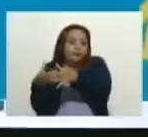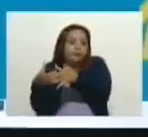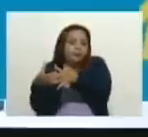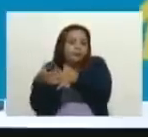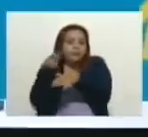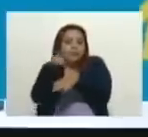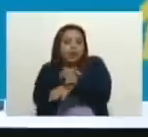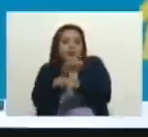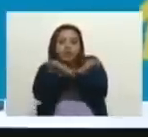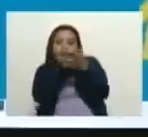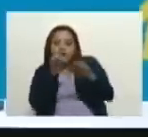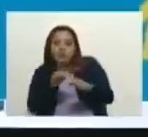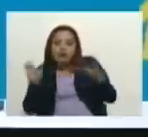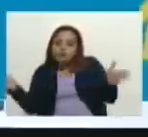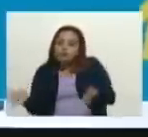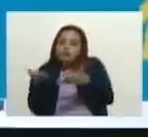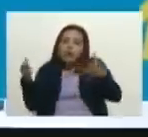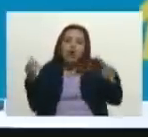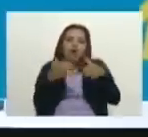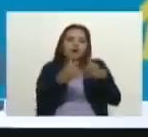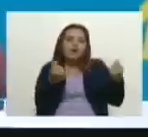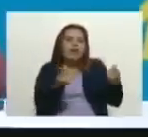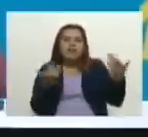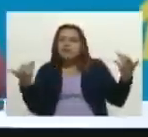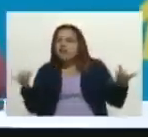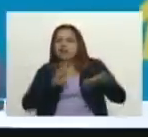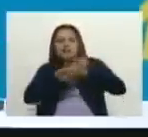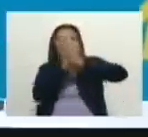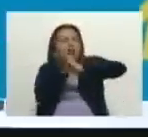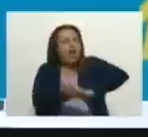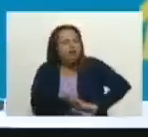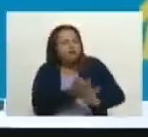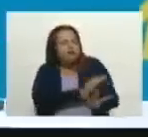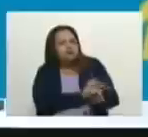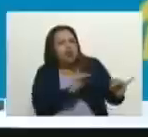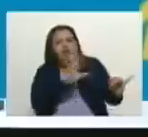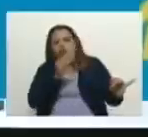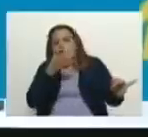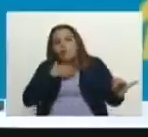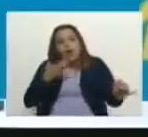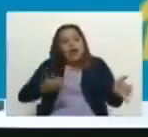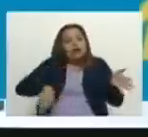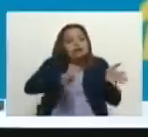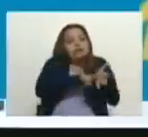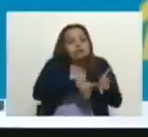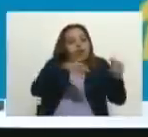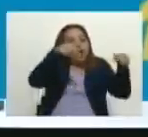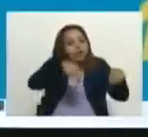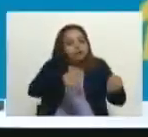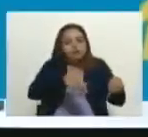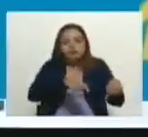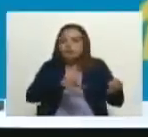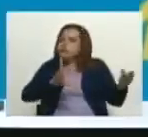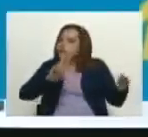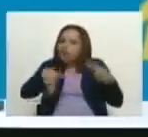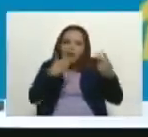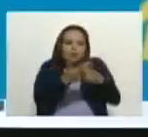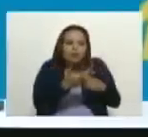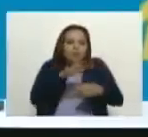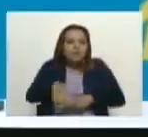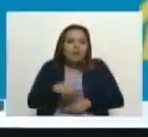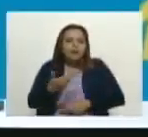que propugnan las oligarquías, ya se agotaron, no pueden volver más, no volverán más nunca al